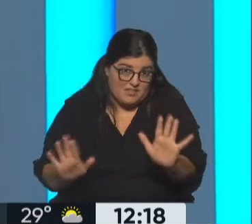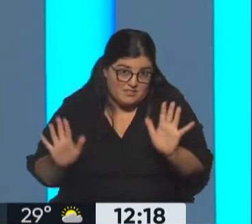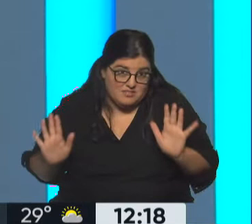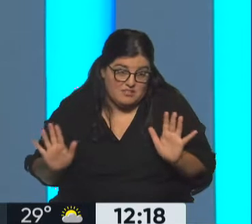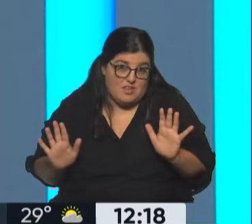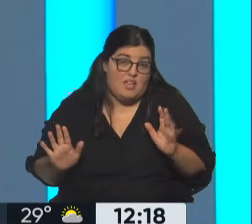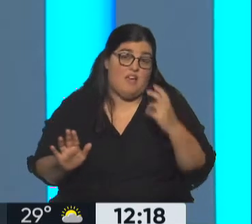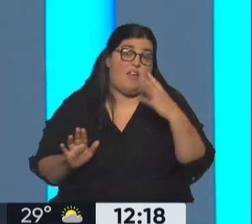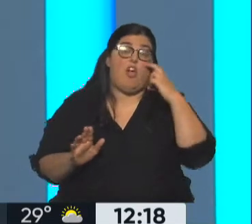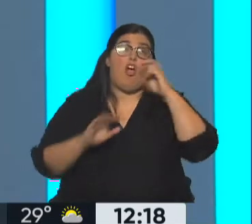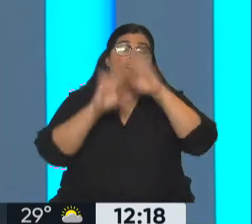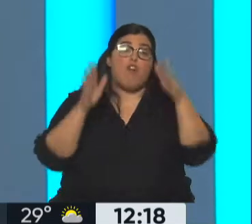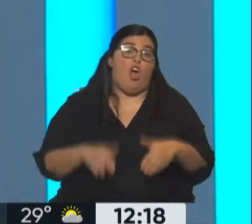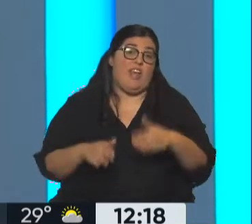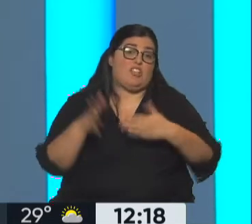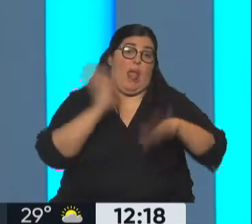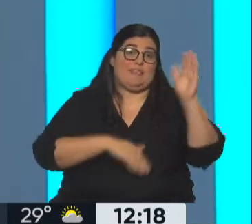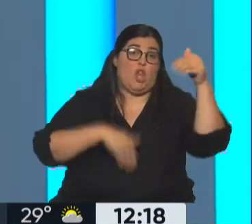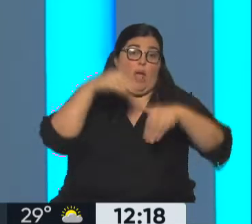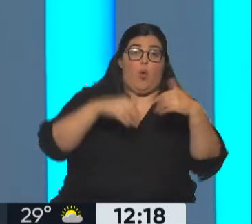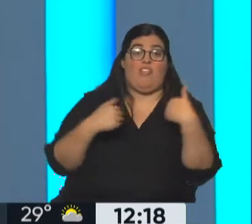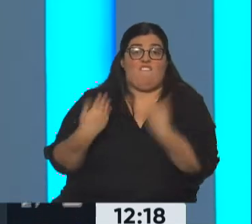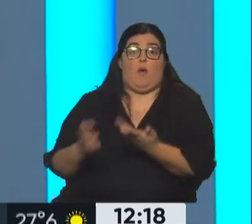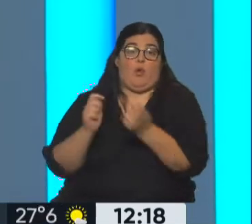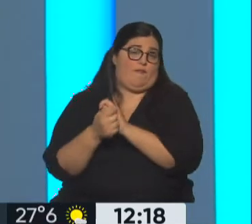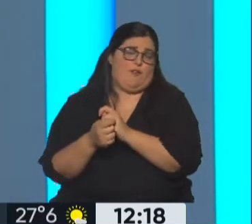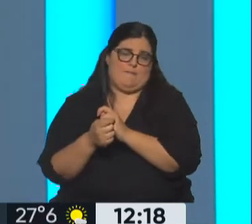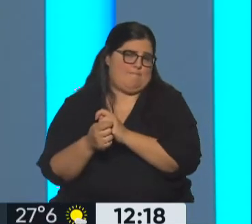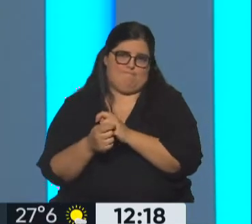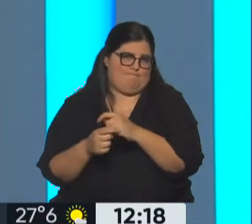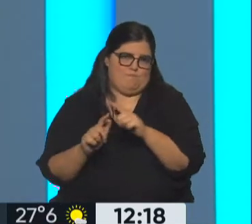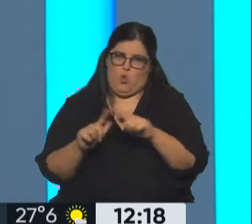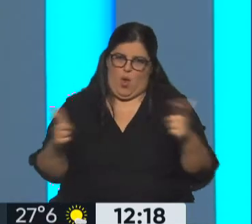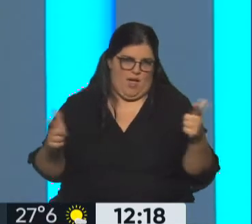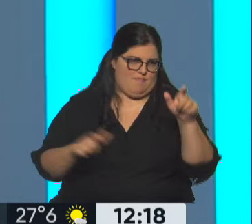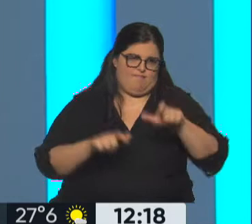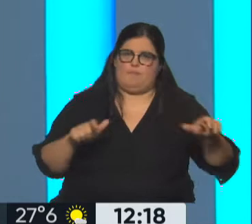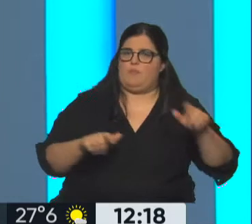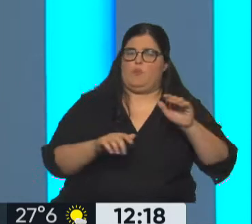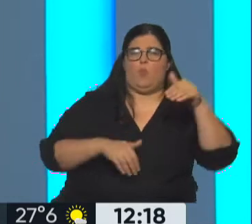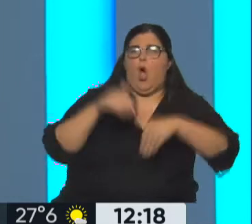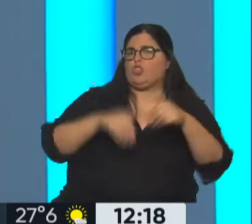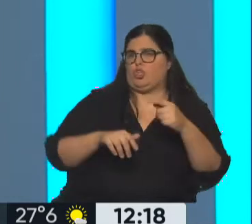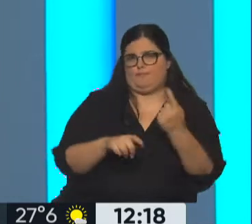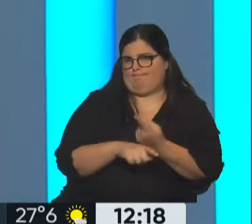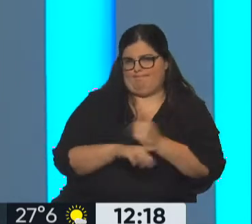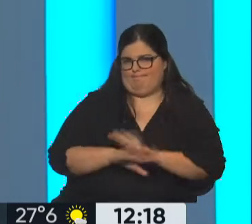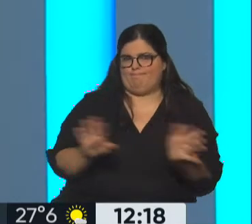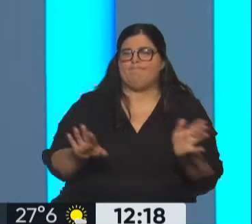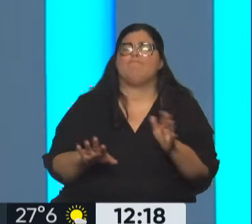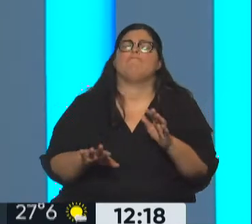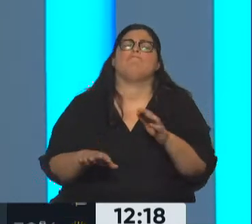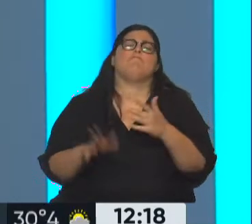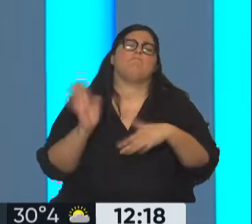le da la mayoría calificada para llevar adelante esta reforma. No, necesita 2 tercios, No los tiene, no los va a tener, y por lo tanto lo más probable es que vayamos a